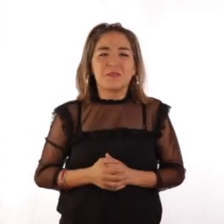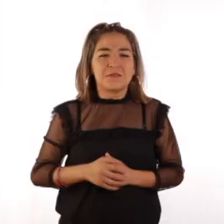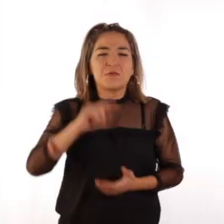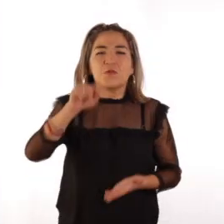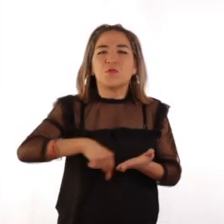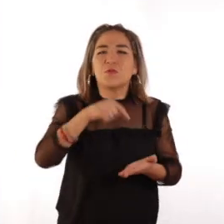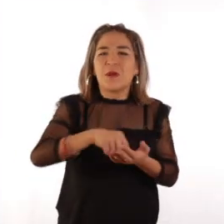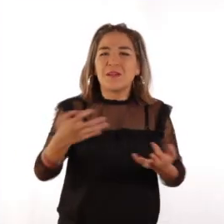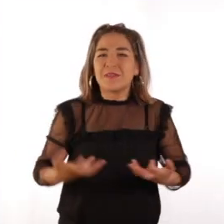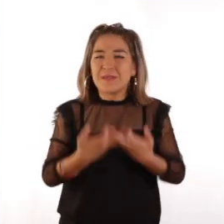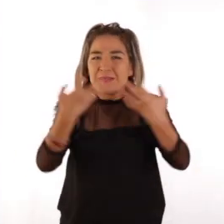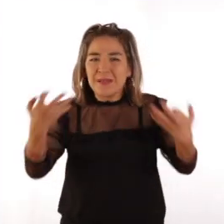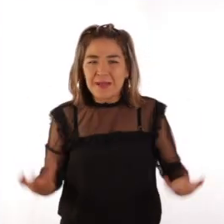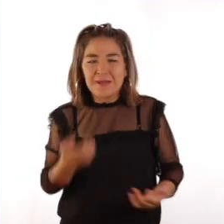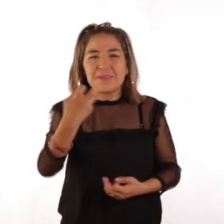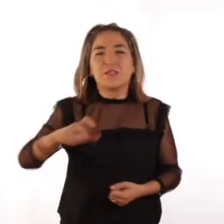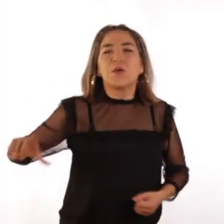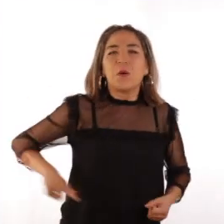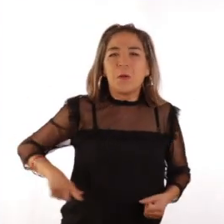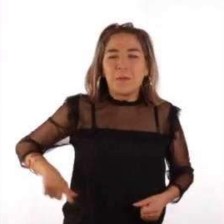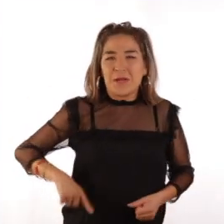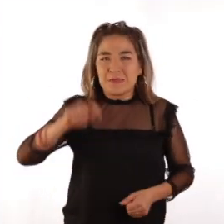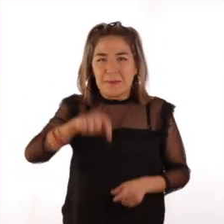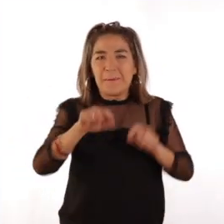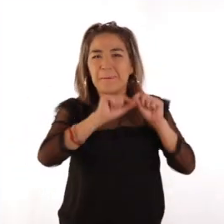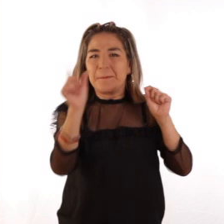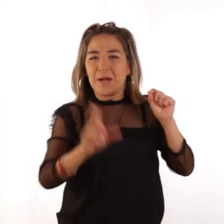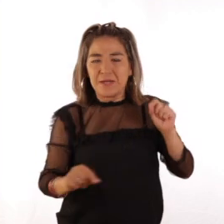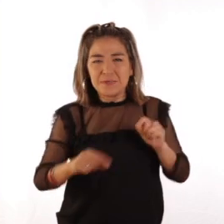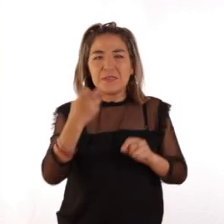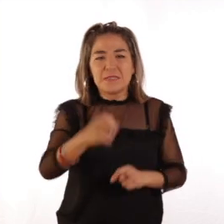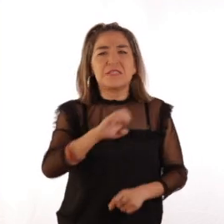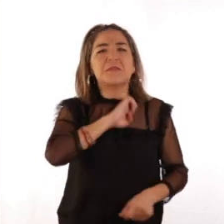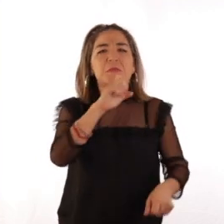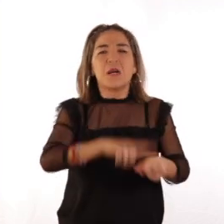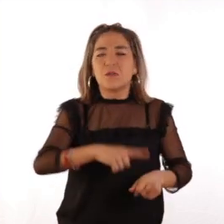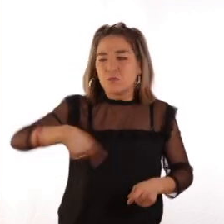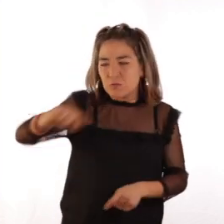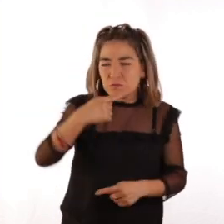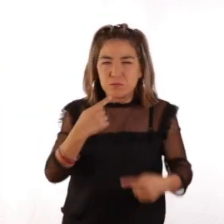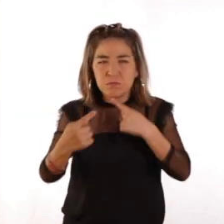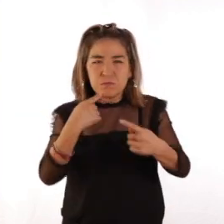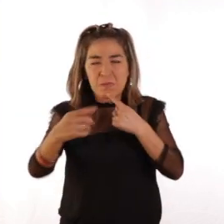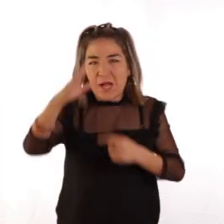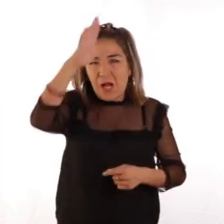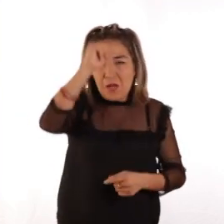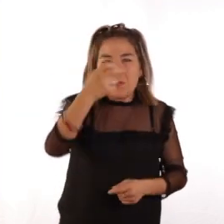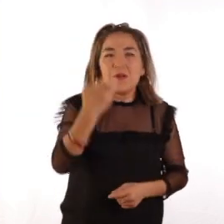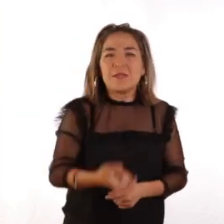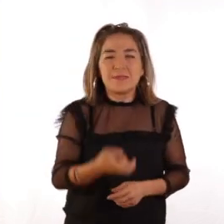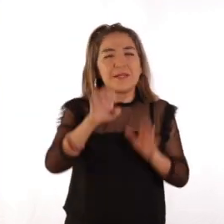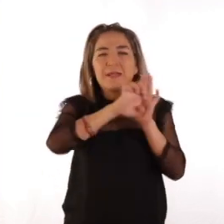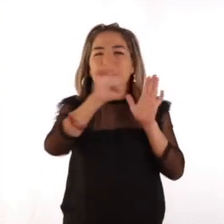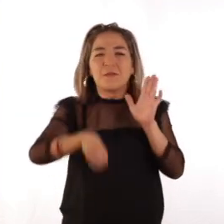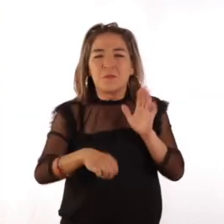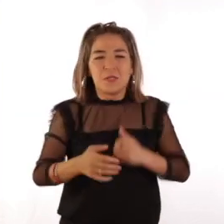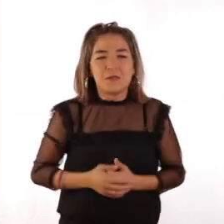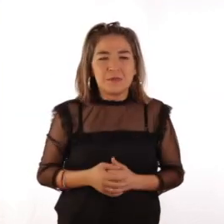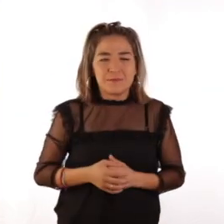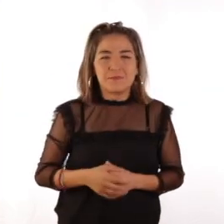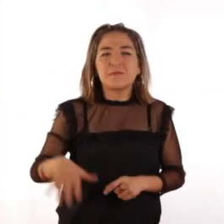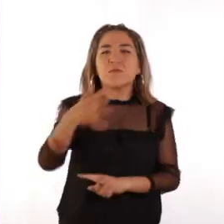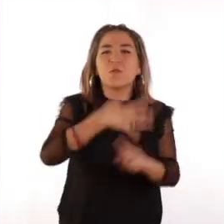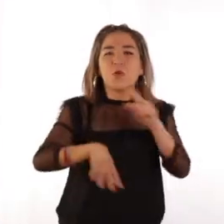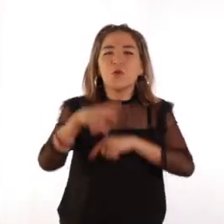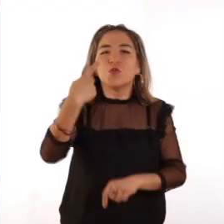políticos territoriales entre los gobiernos de los países. Los especialistas se ponen de acuerdo en que, por